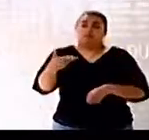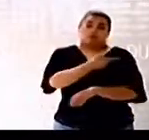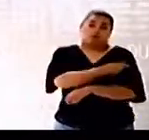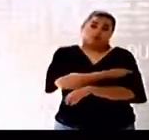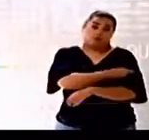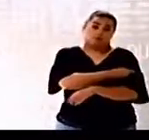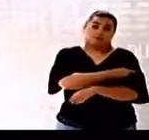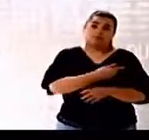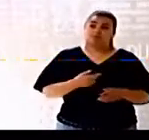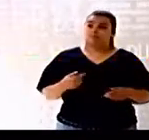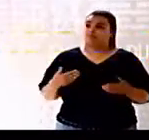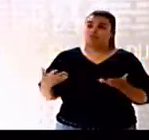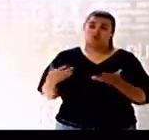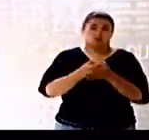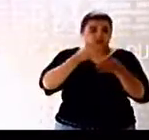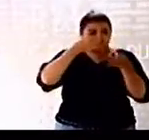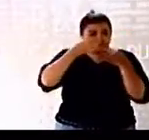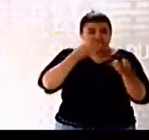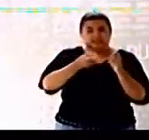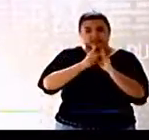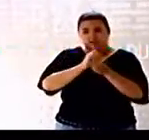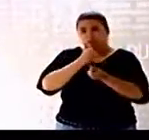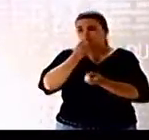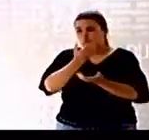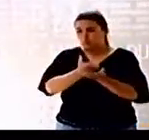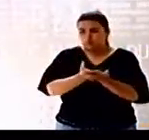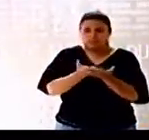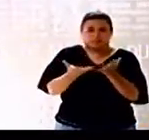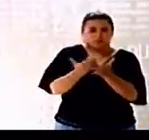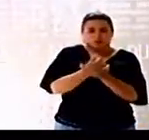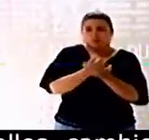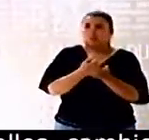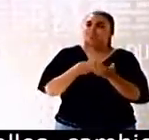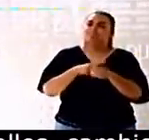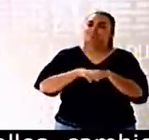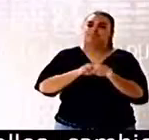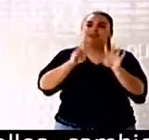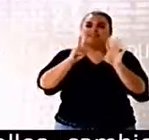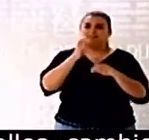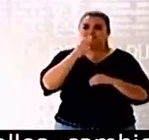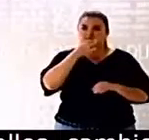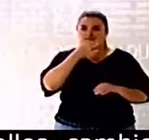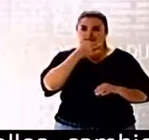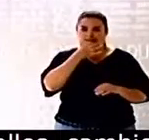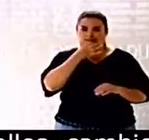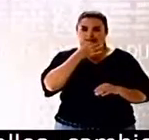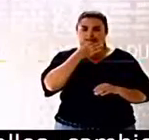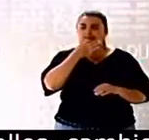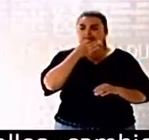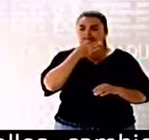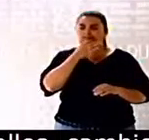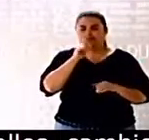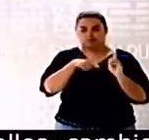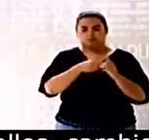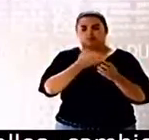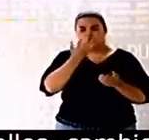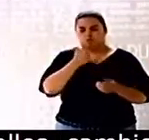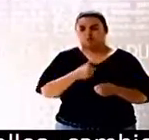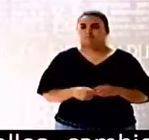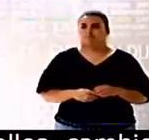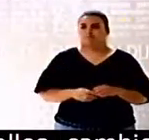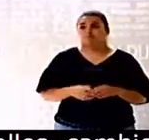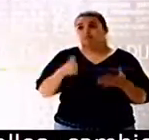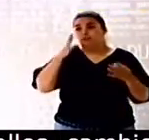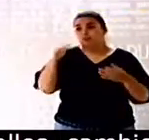vacunación, todos los detalles, cambios, propuestas, estimaciones, a las 19 horas lo conoceremos. Creo que en